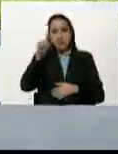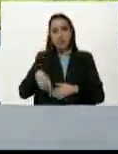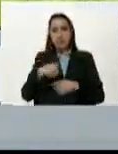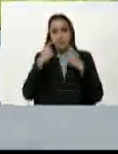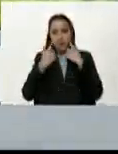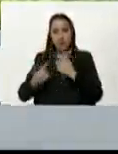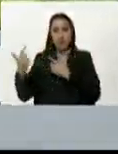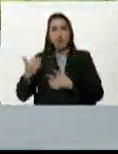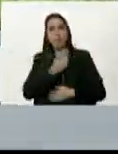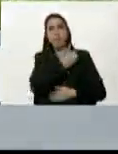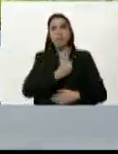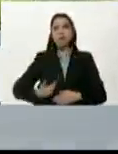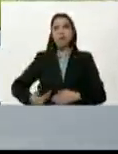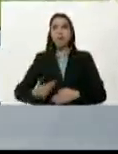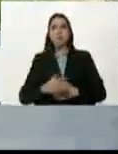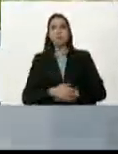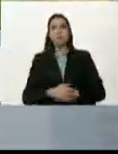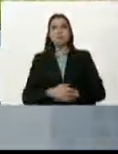presidente